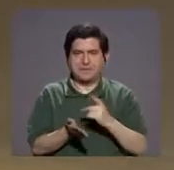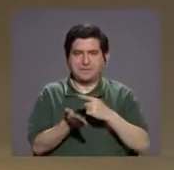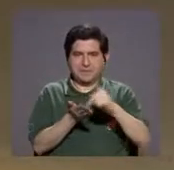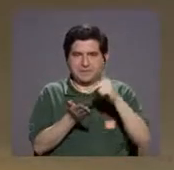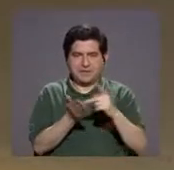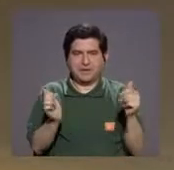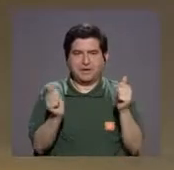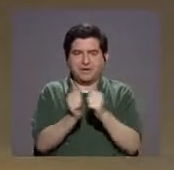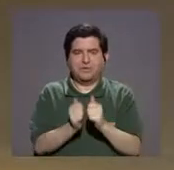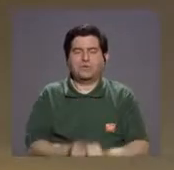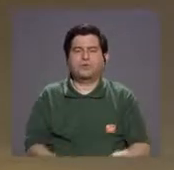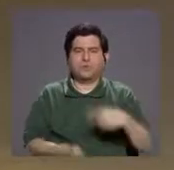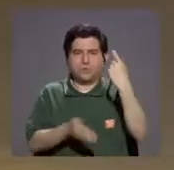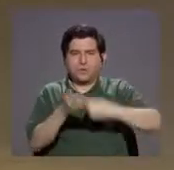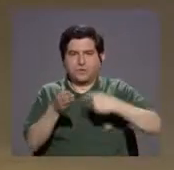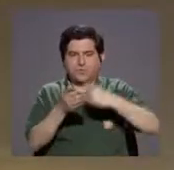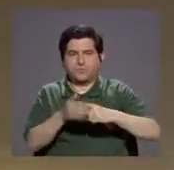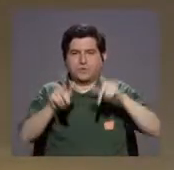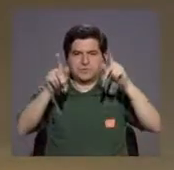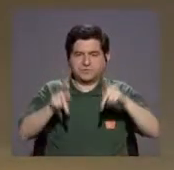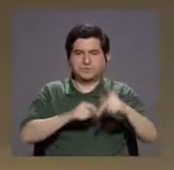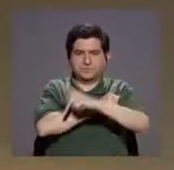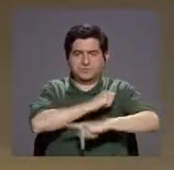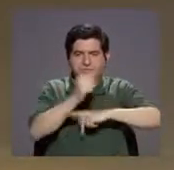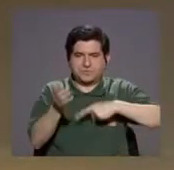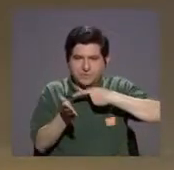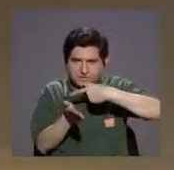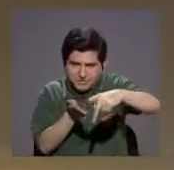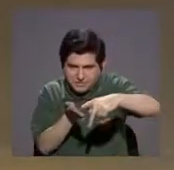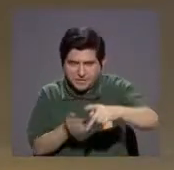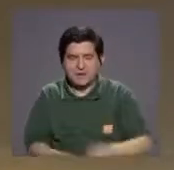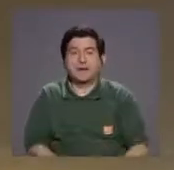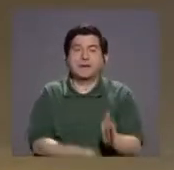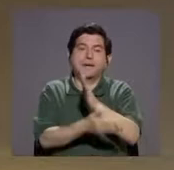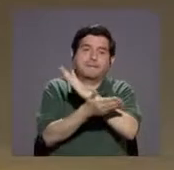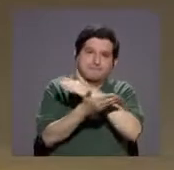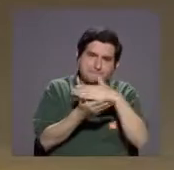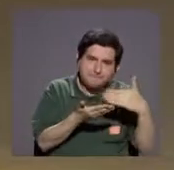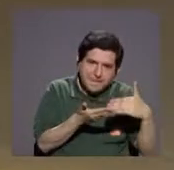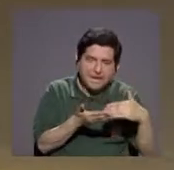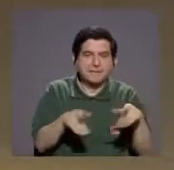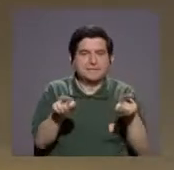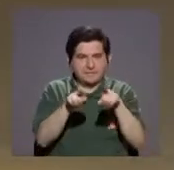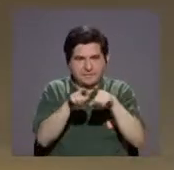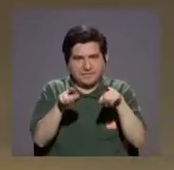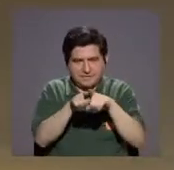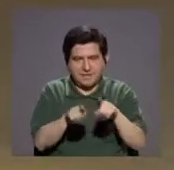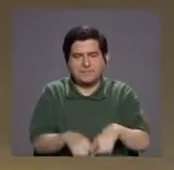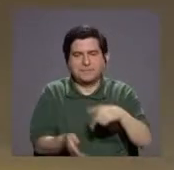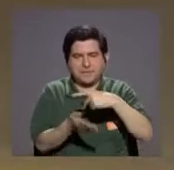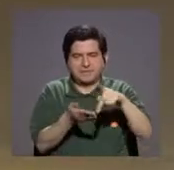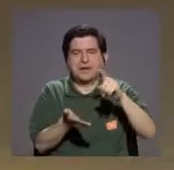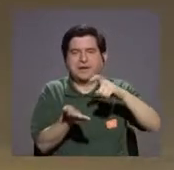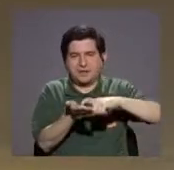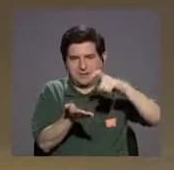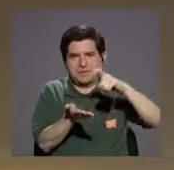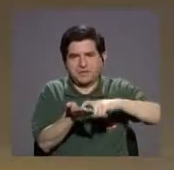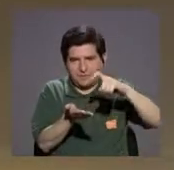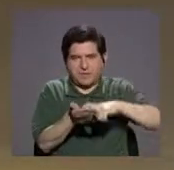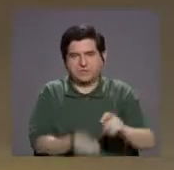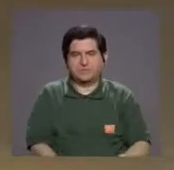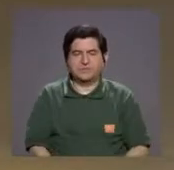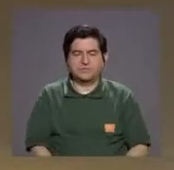tributan los habitantes de este país una parte nada despreciable se paga con deuda porque